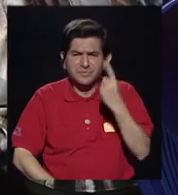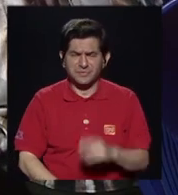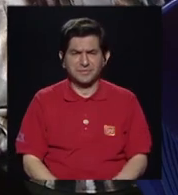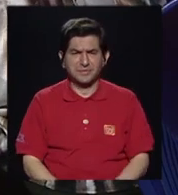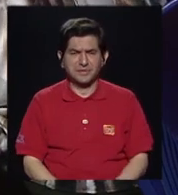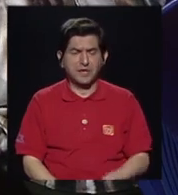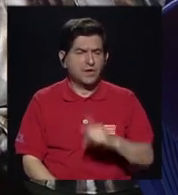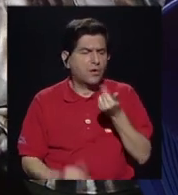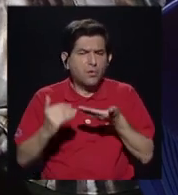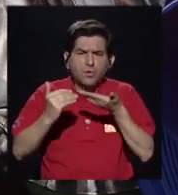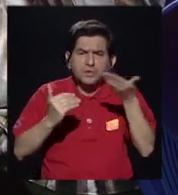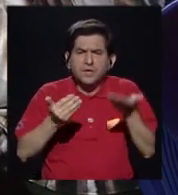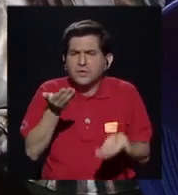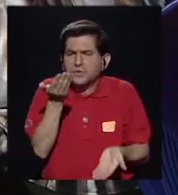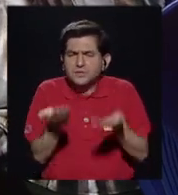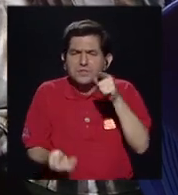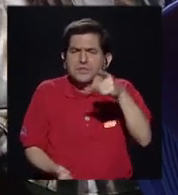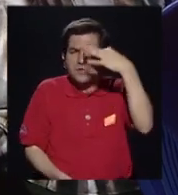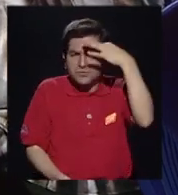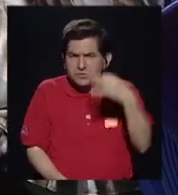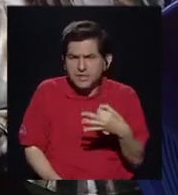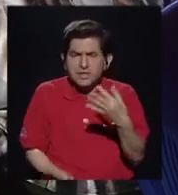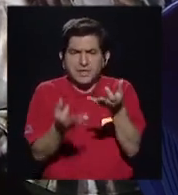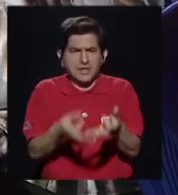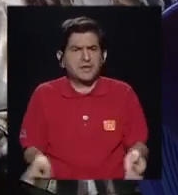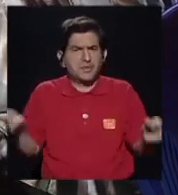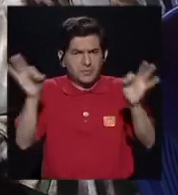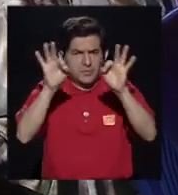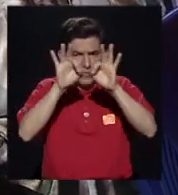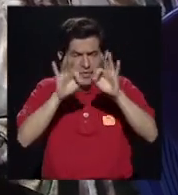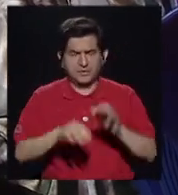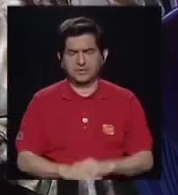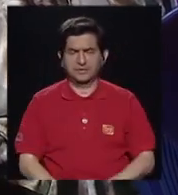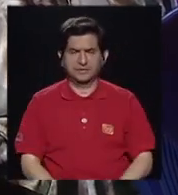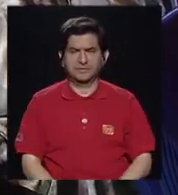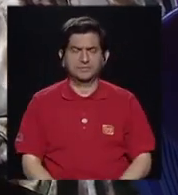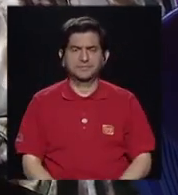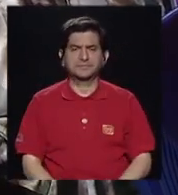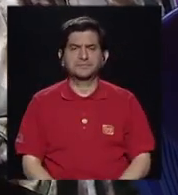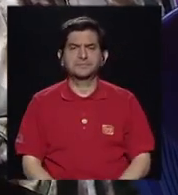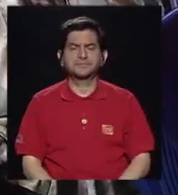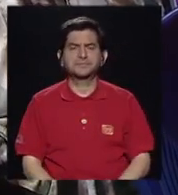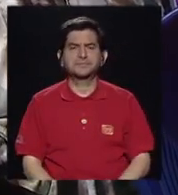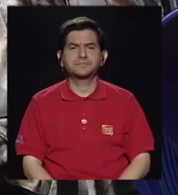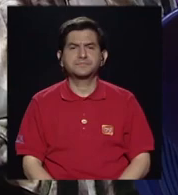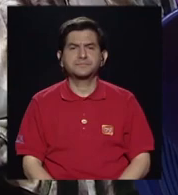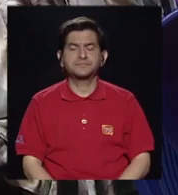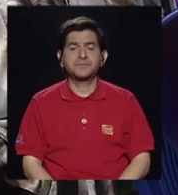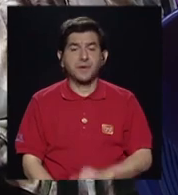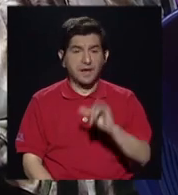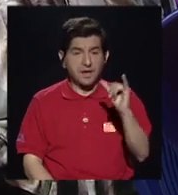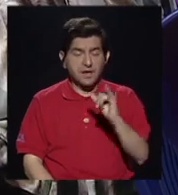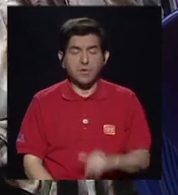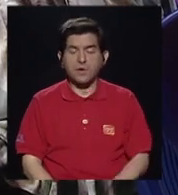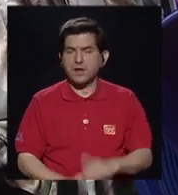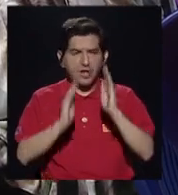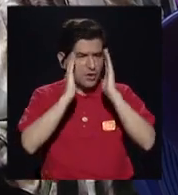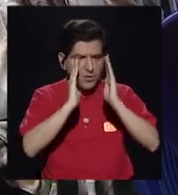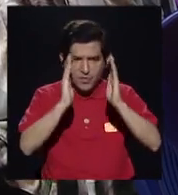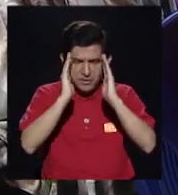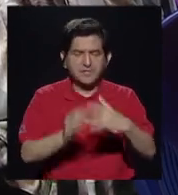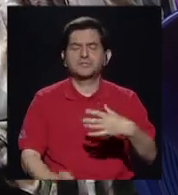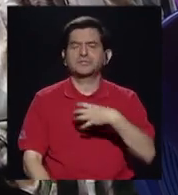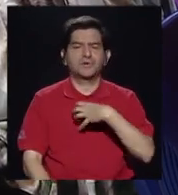elemento este crees vos que es importante nos quedamos con uno en el tintero sí no también está la inaud bilidad de la